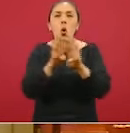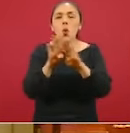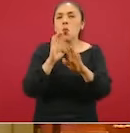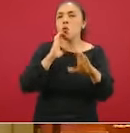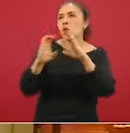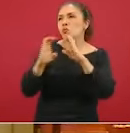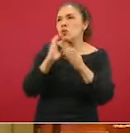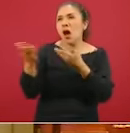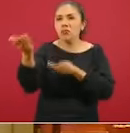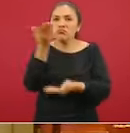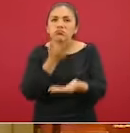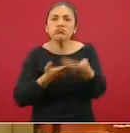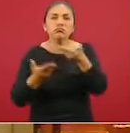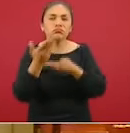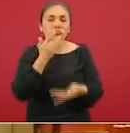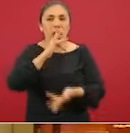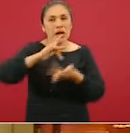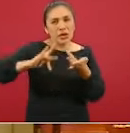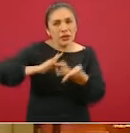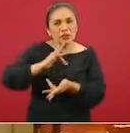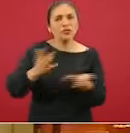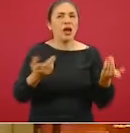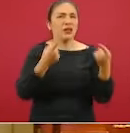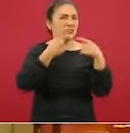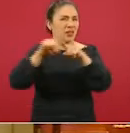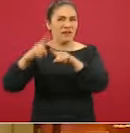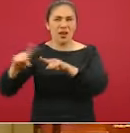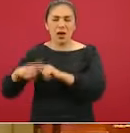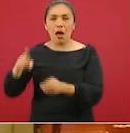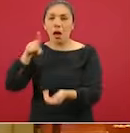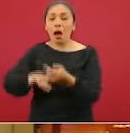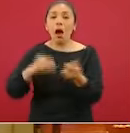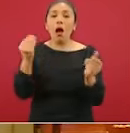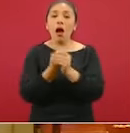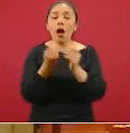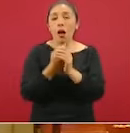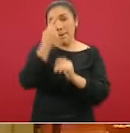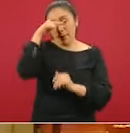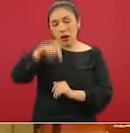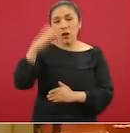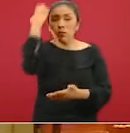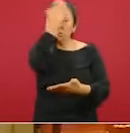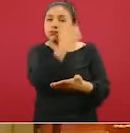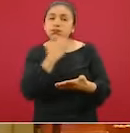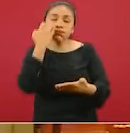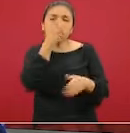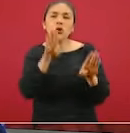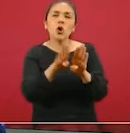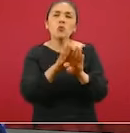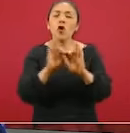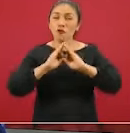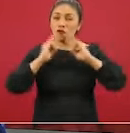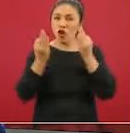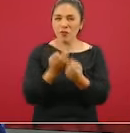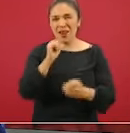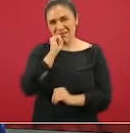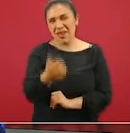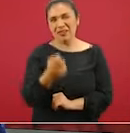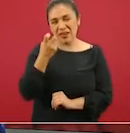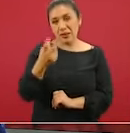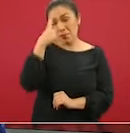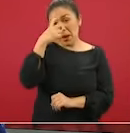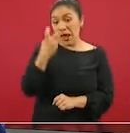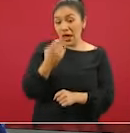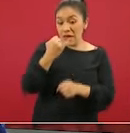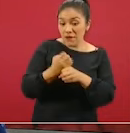comunicación, redes sociales y otros sistemas que se clasifican para efectos del monitoreo como informales, en relación a que la